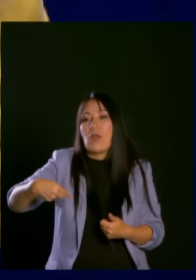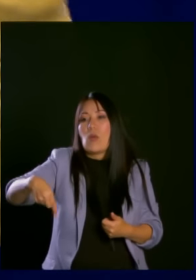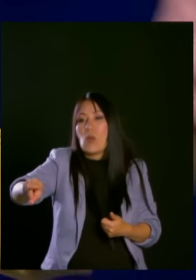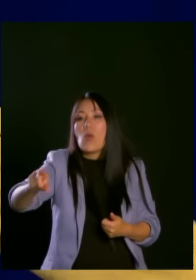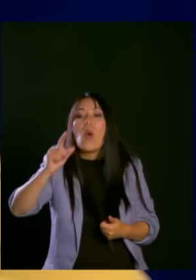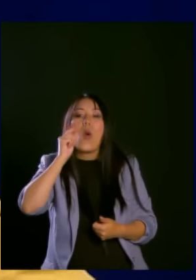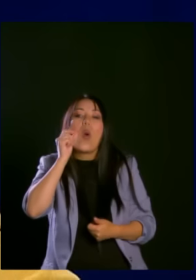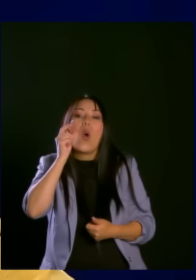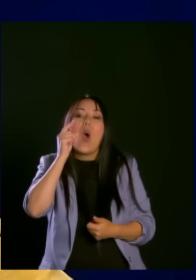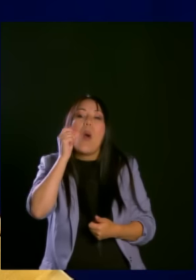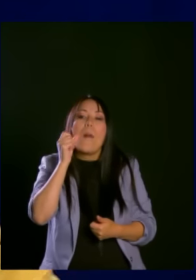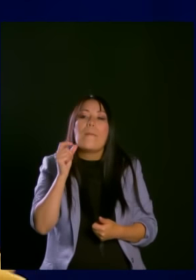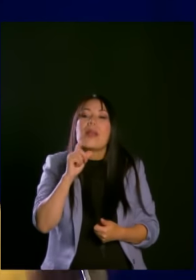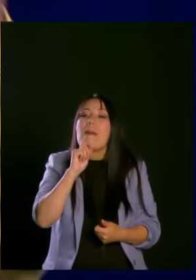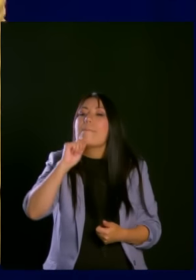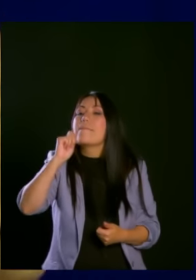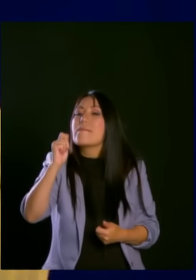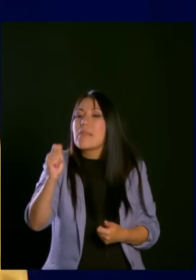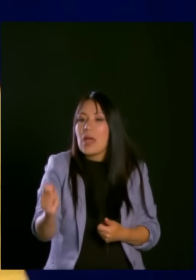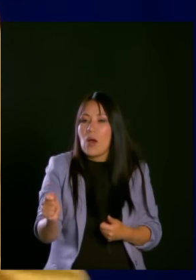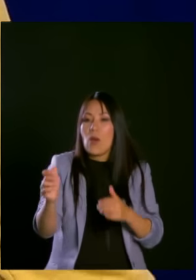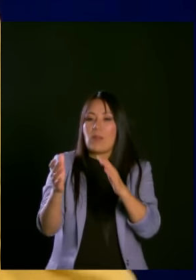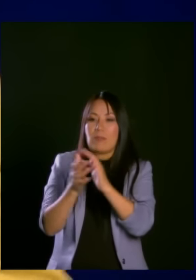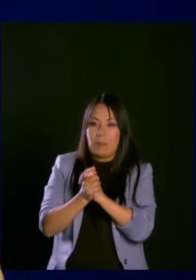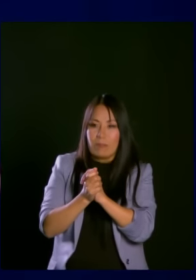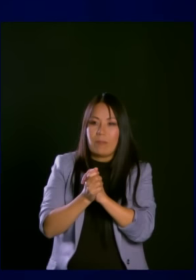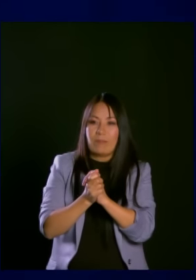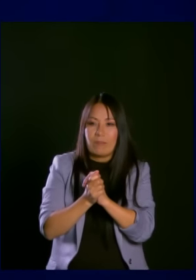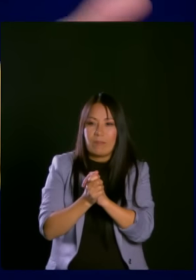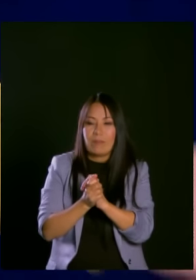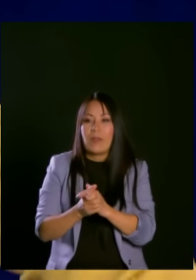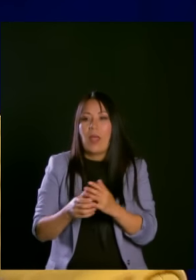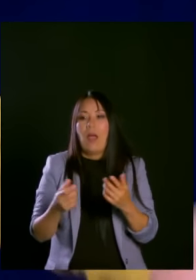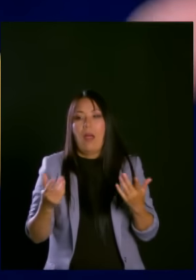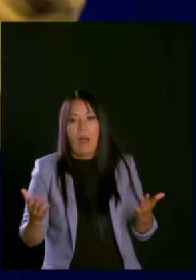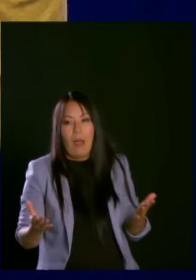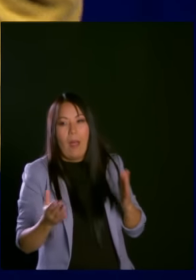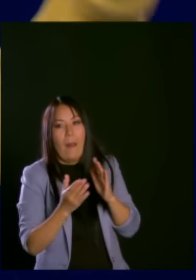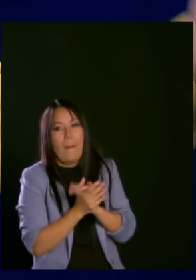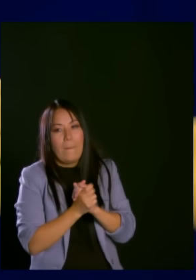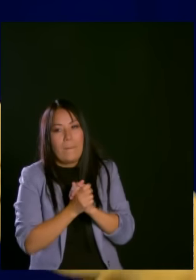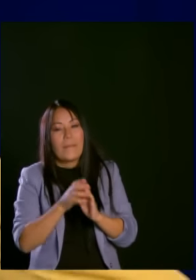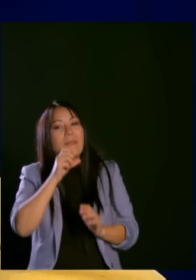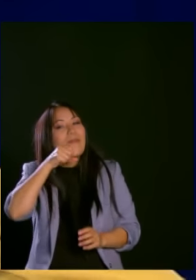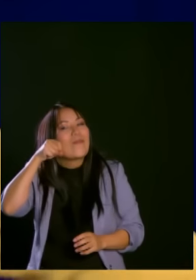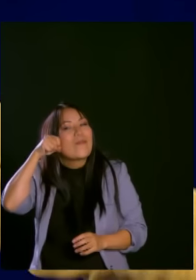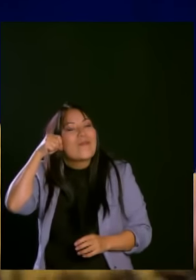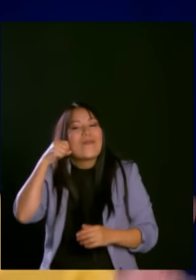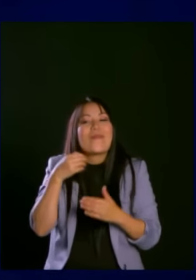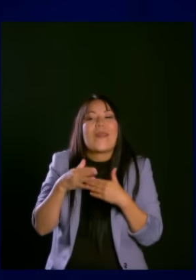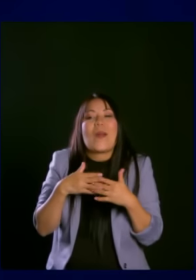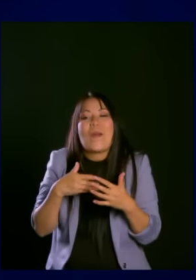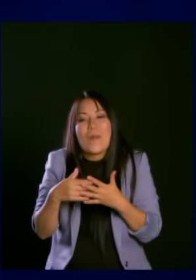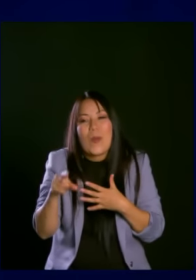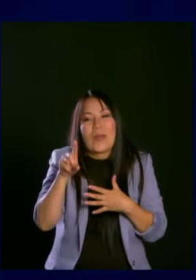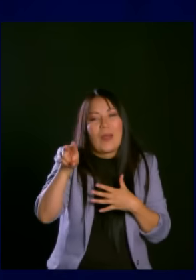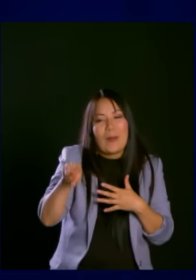algo mejor, le dije. Claro, cuando miró esta figurita, dijo, qué mejor que esto, aunque pasemos pena y hambre.